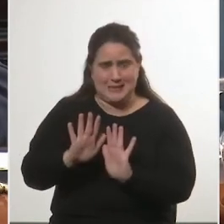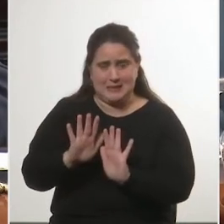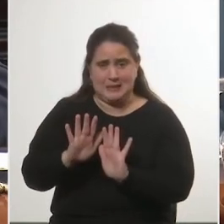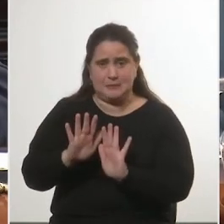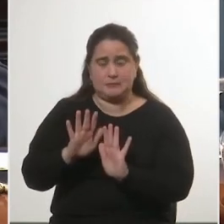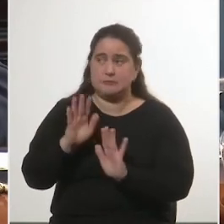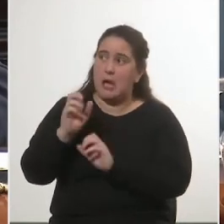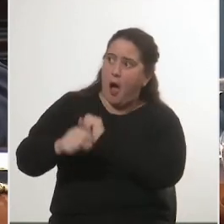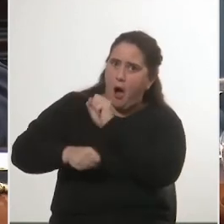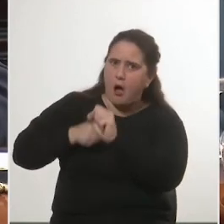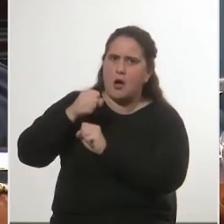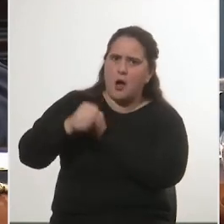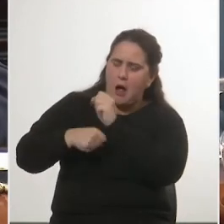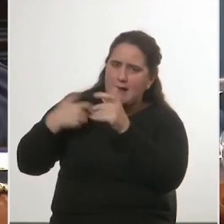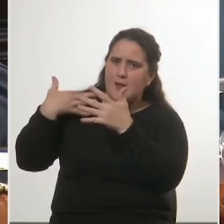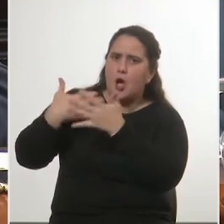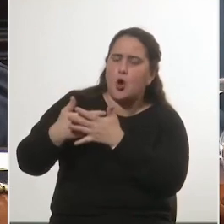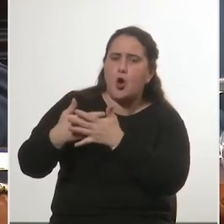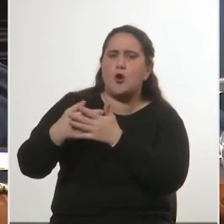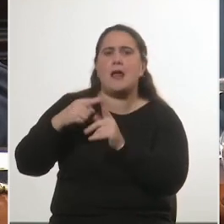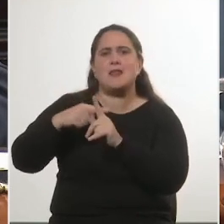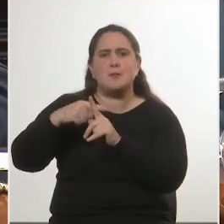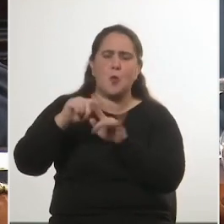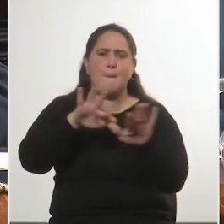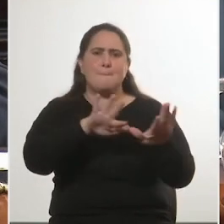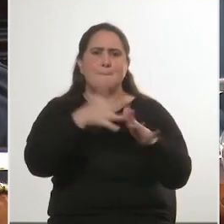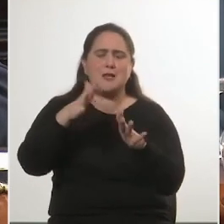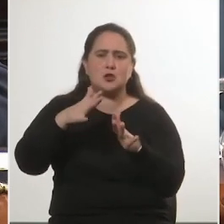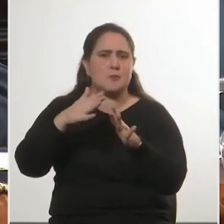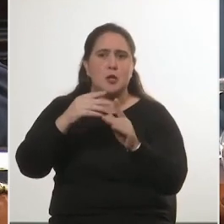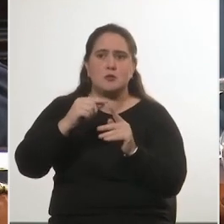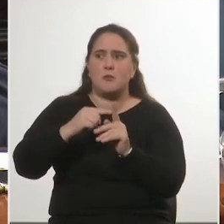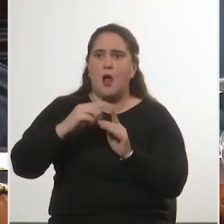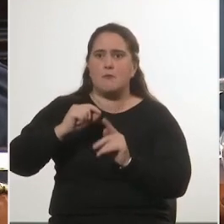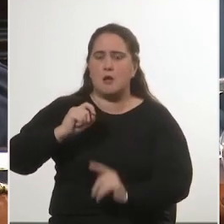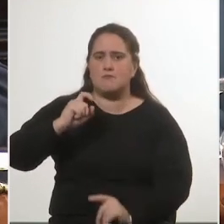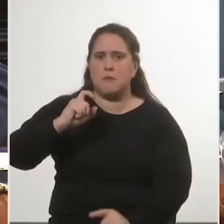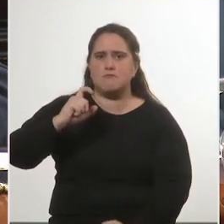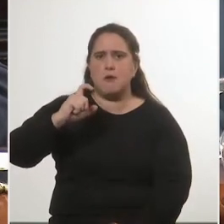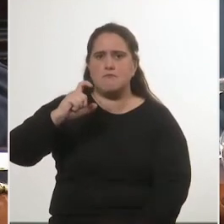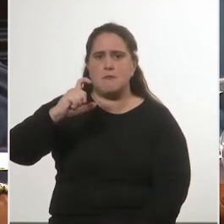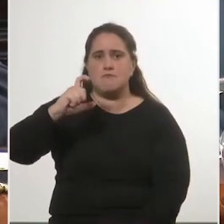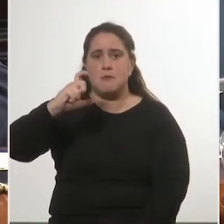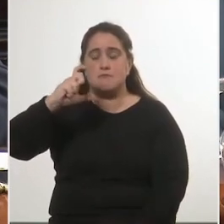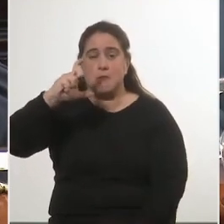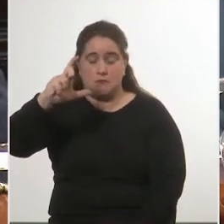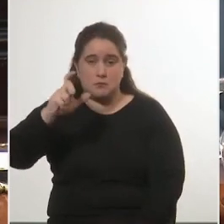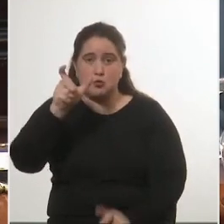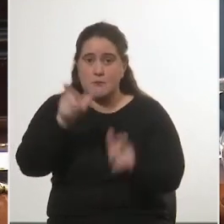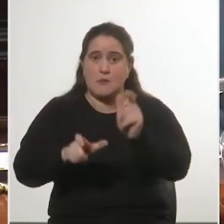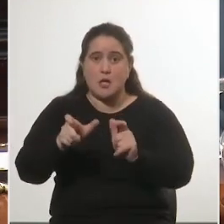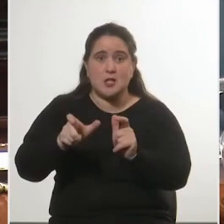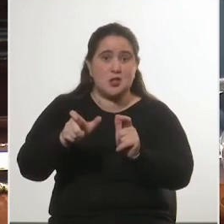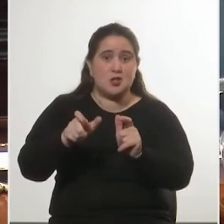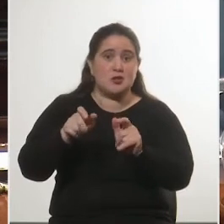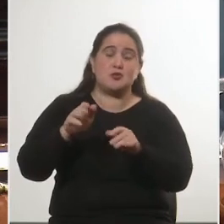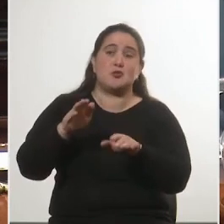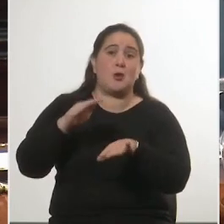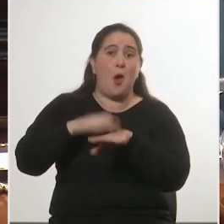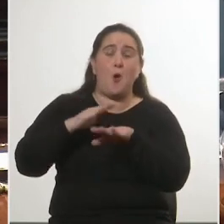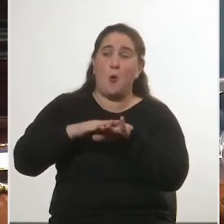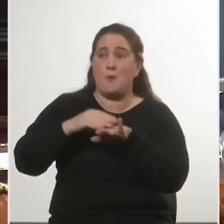los últimos años se han registrado temperaturas medias más altas cada año y las personas se ven afectadas por